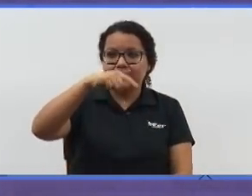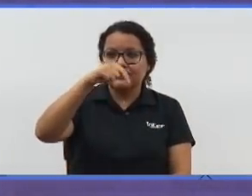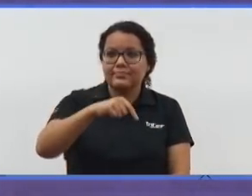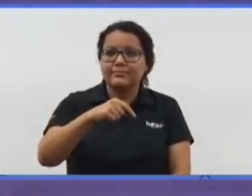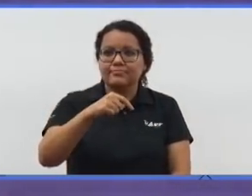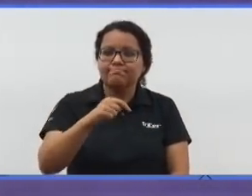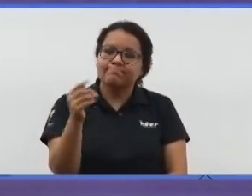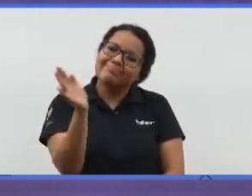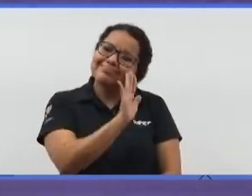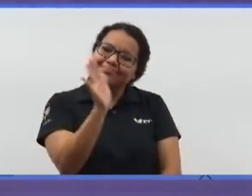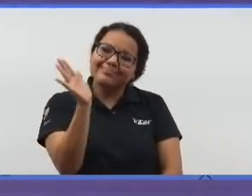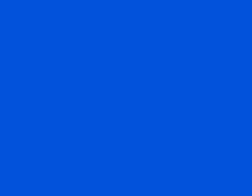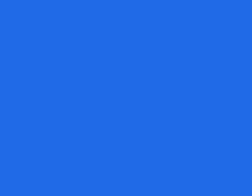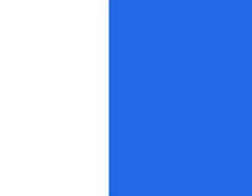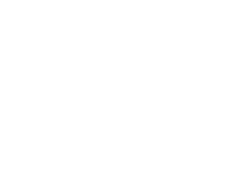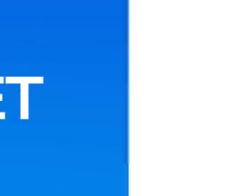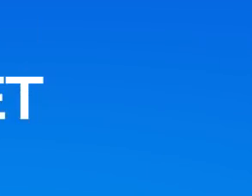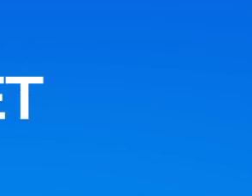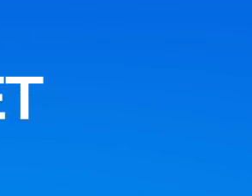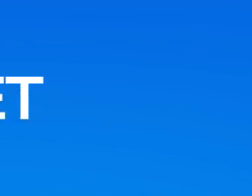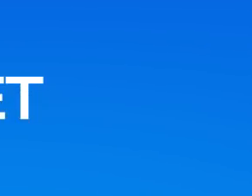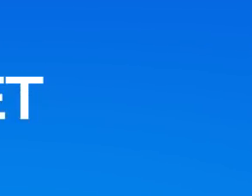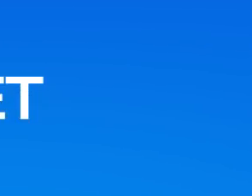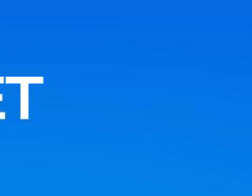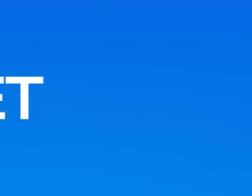a despedirnos con gozo y alegría